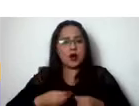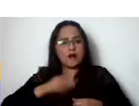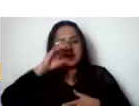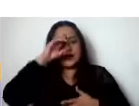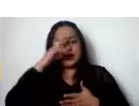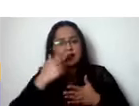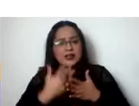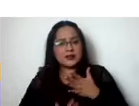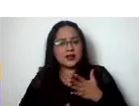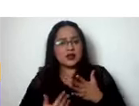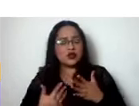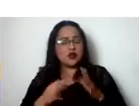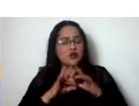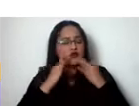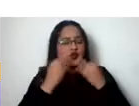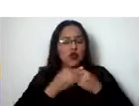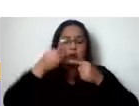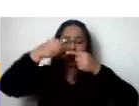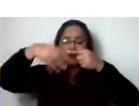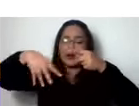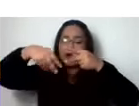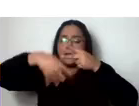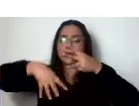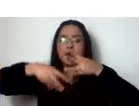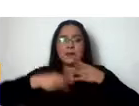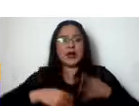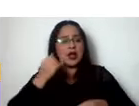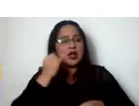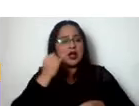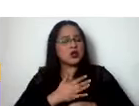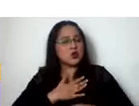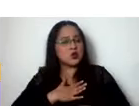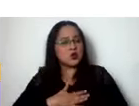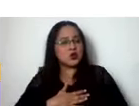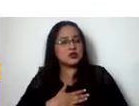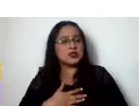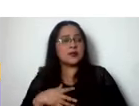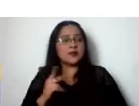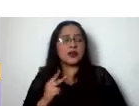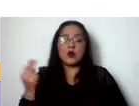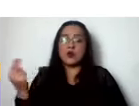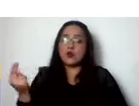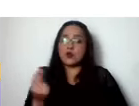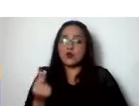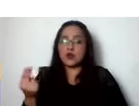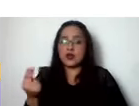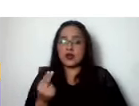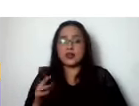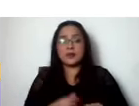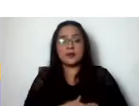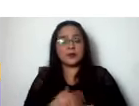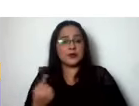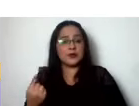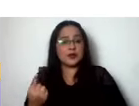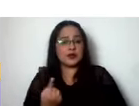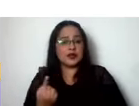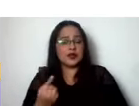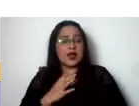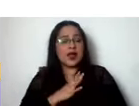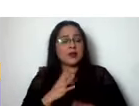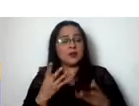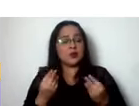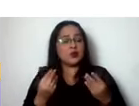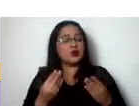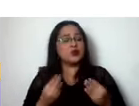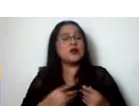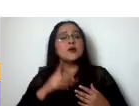injustas, pero pues ya es algo que es urgente porque está precarizando a muchas mujeres sobre